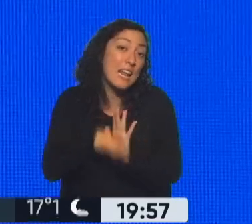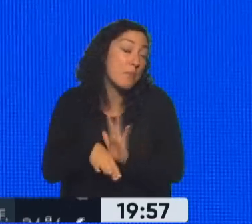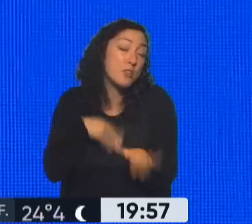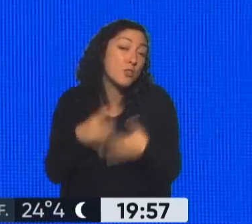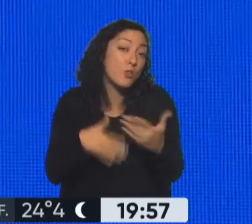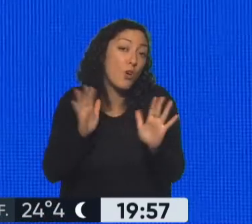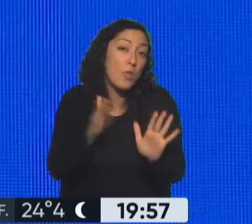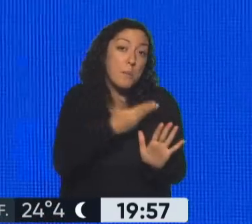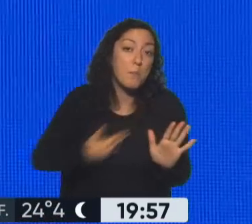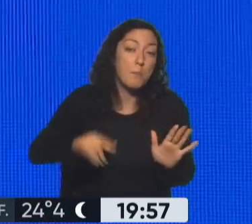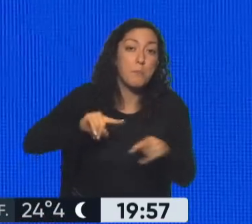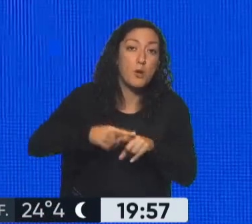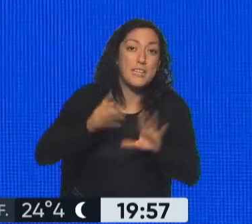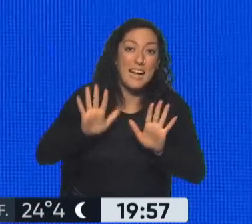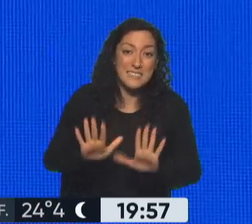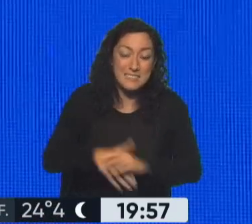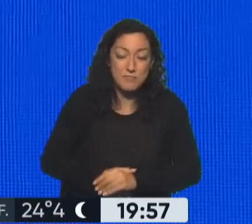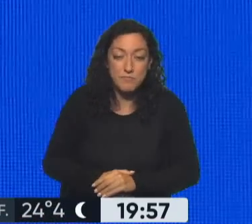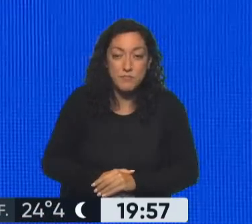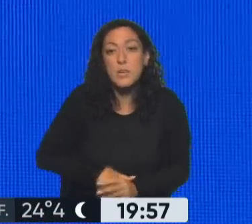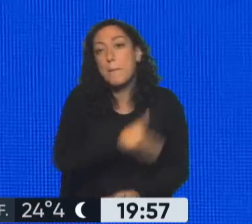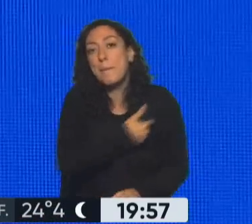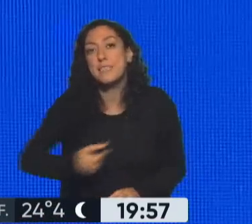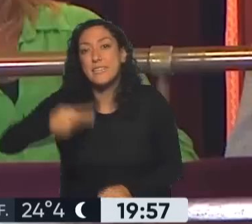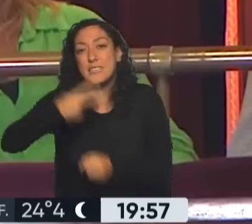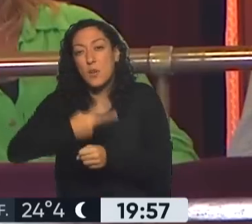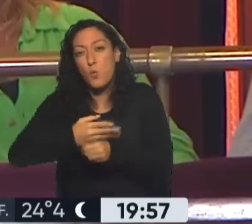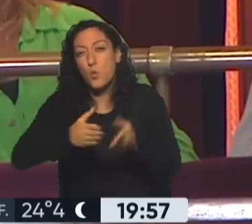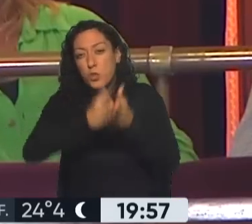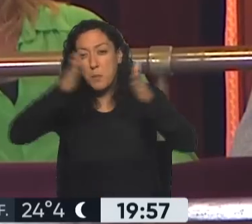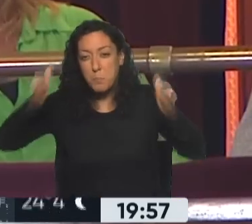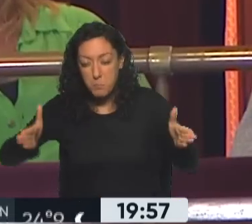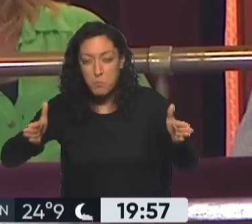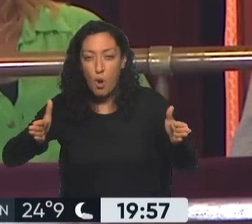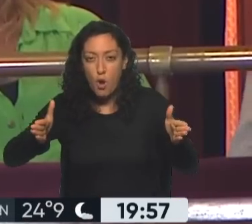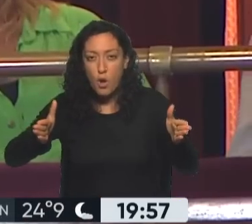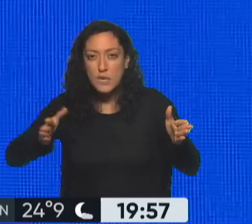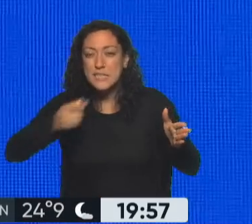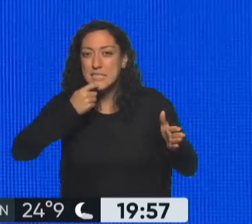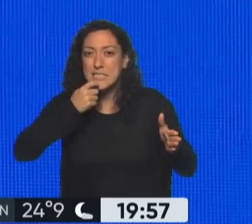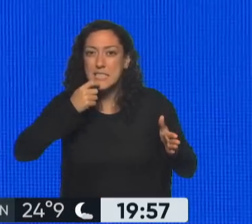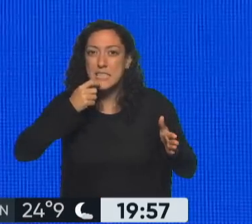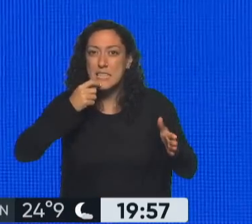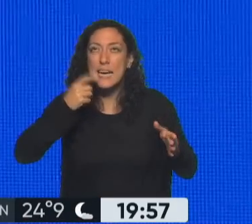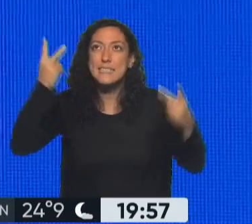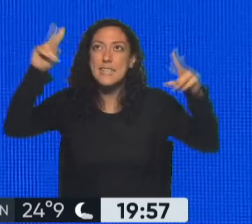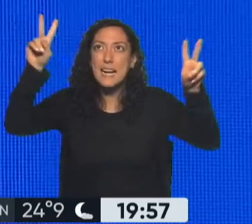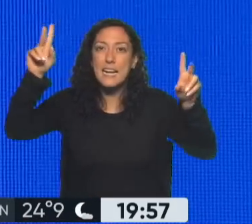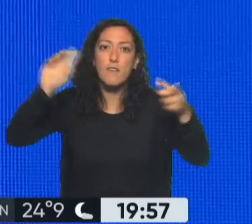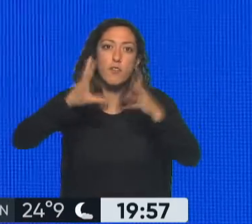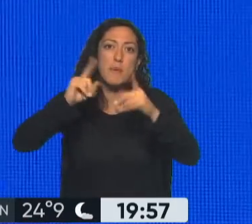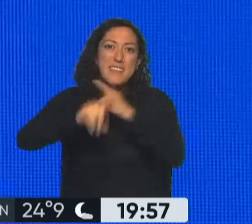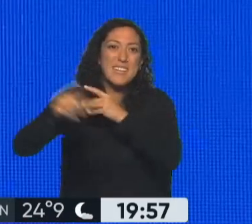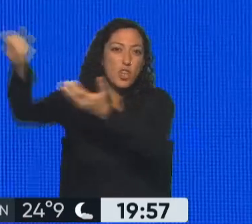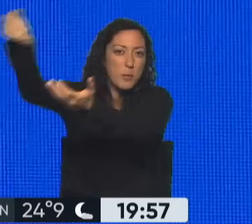Miren, durante el segundo mandato, si uno mira, y hablando un poco de inversión extranjera directa, ¿no? Donde se